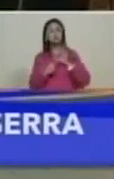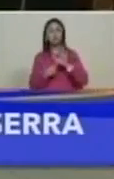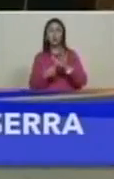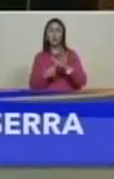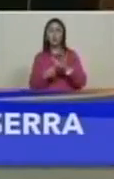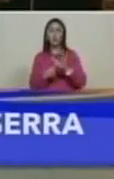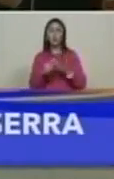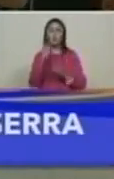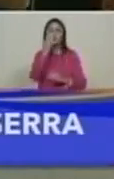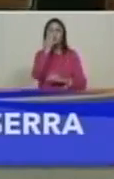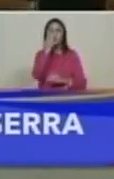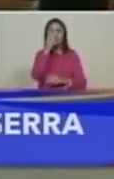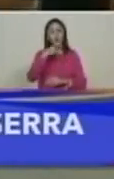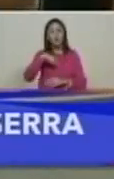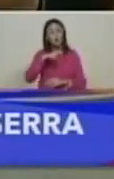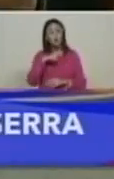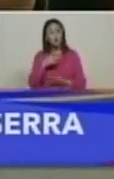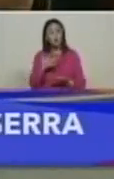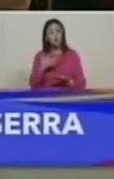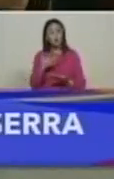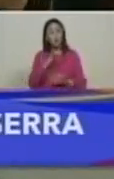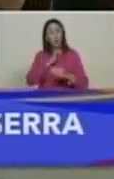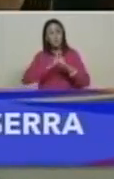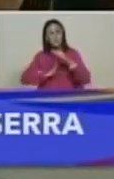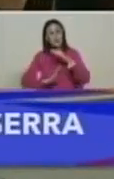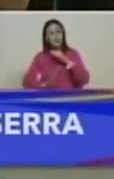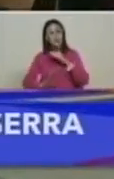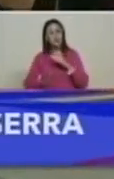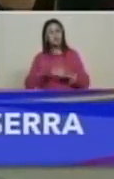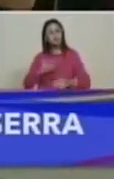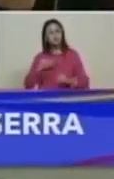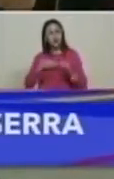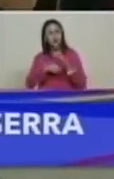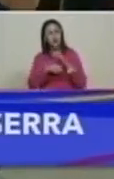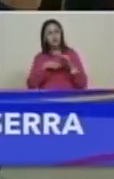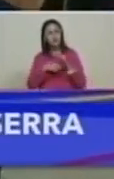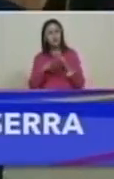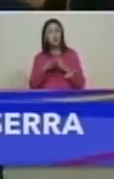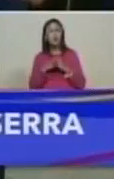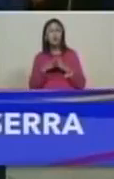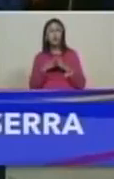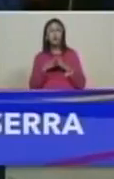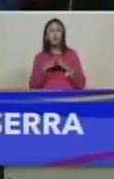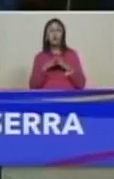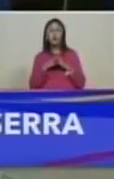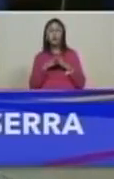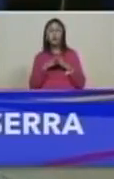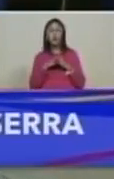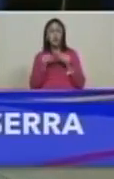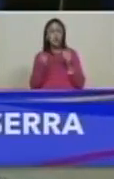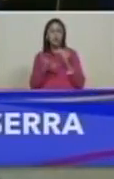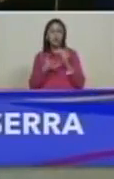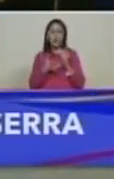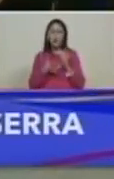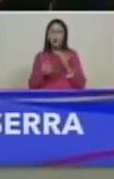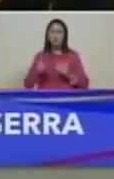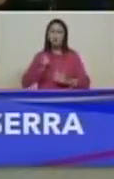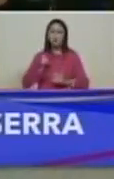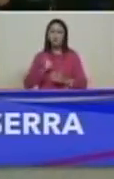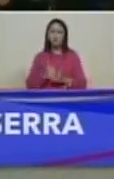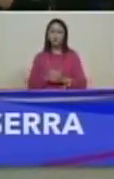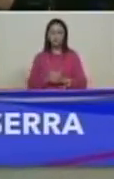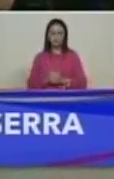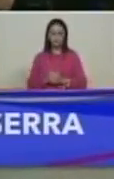que nosotros y nosotras, a pesar de nuestra humildad, podemos tener acceso a todos los niveles de tecnología y